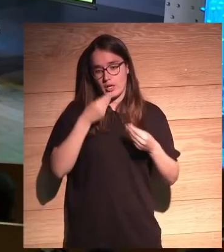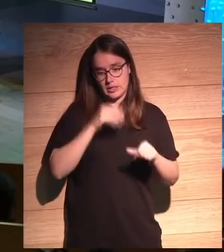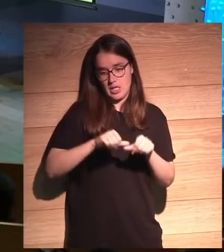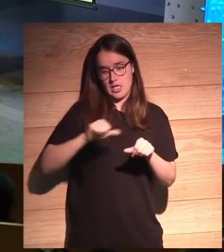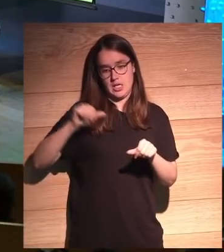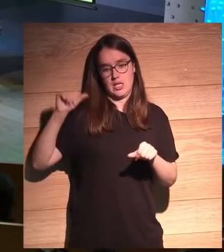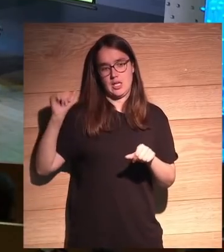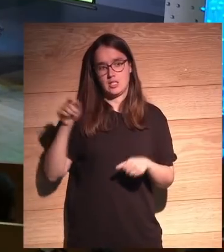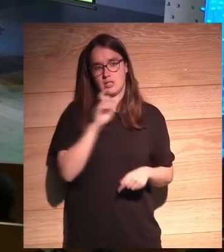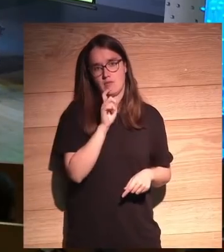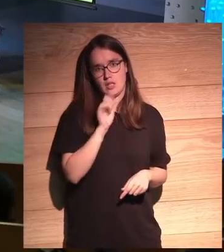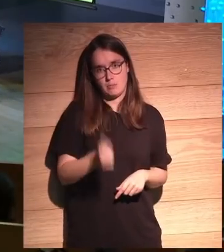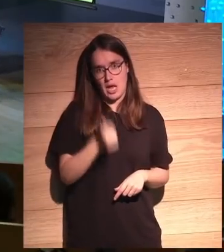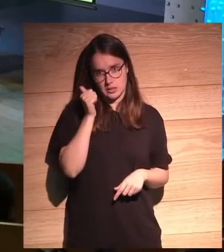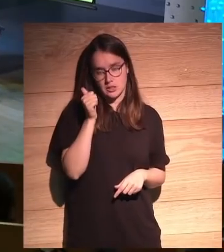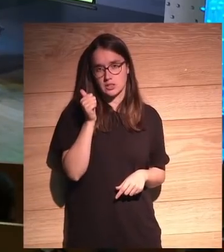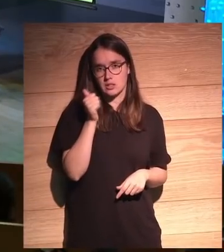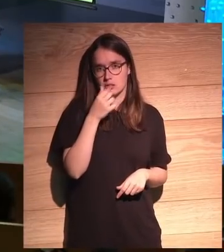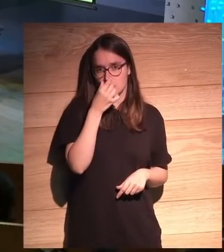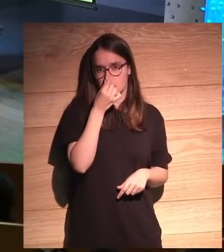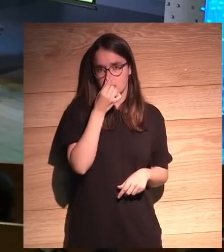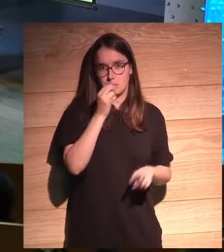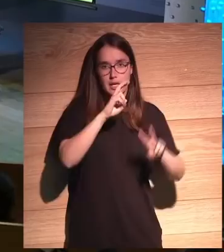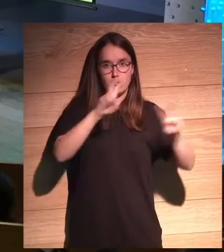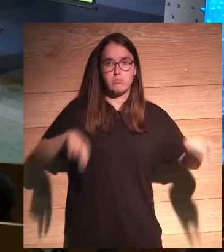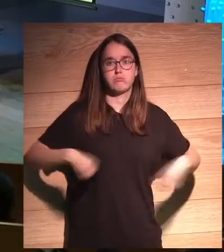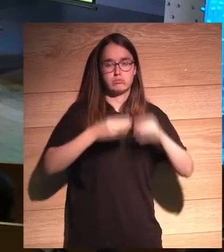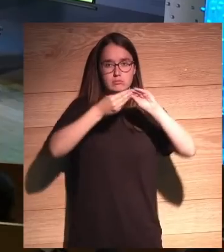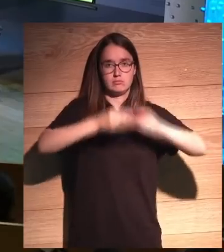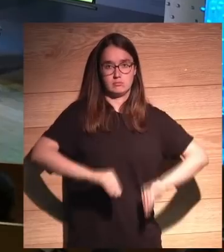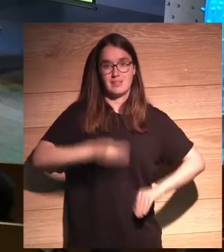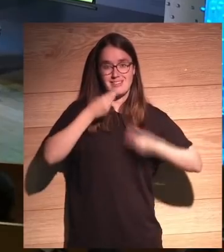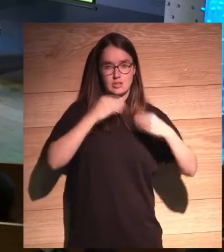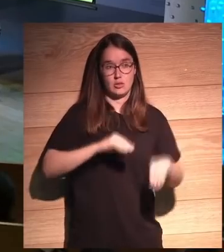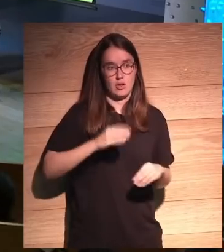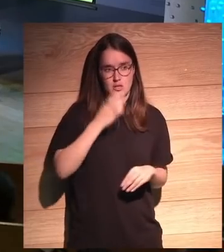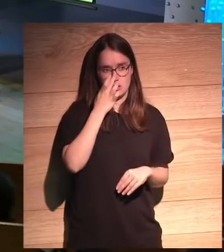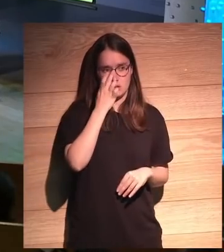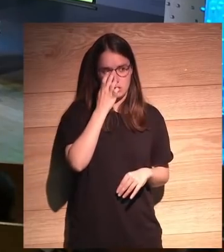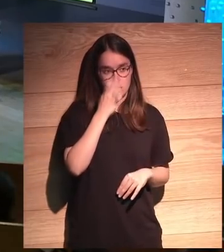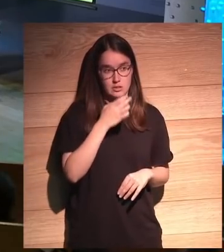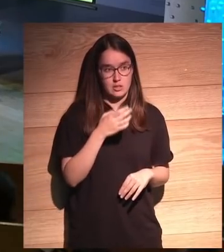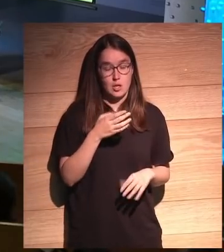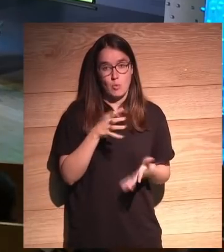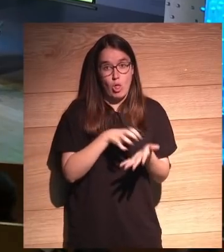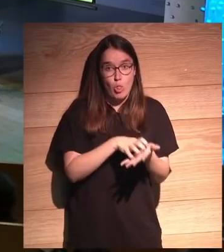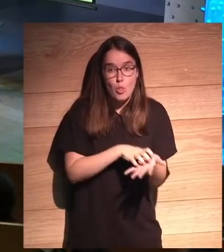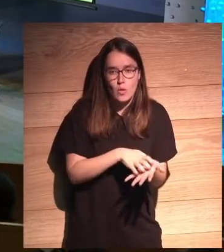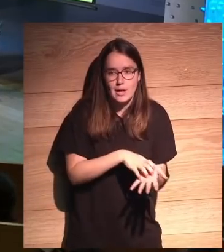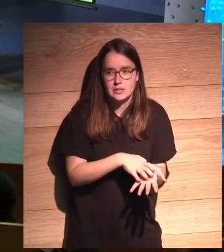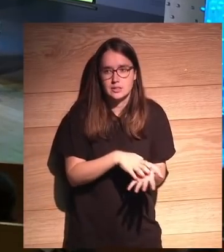tiempo, mucho más difícil va a ser reconstruirlo. Y de hecho, bueno, pues eso, hay muchas dudas. Por